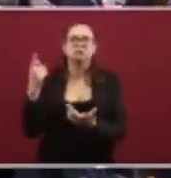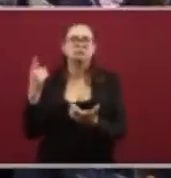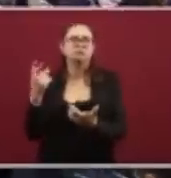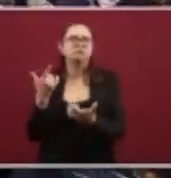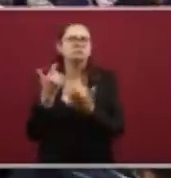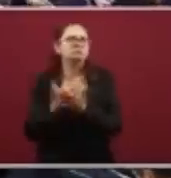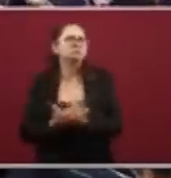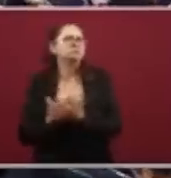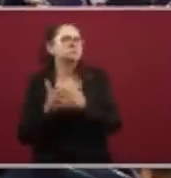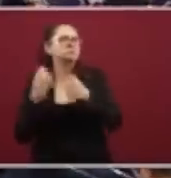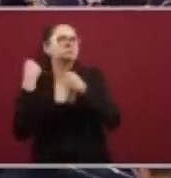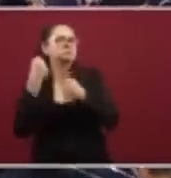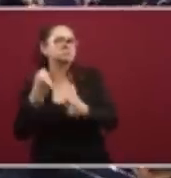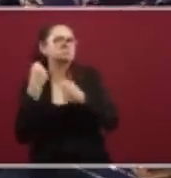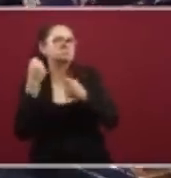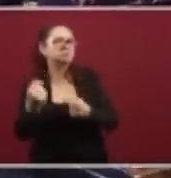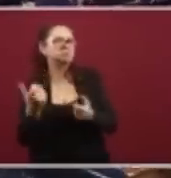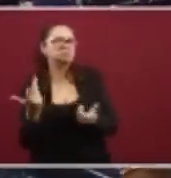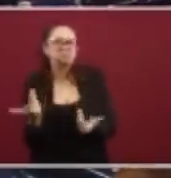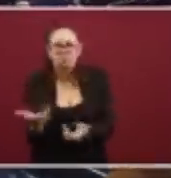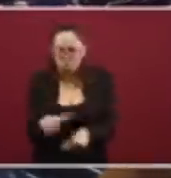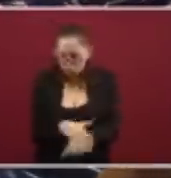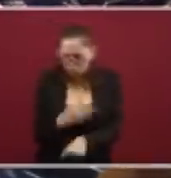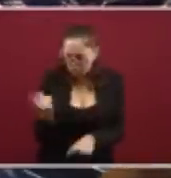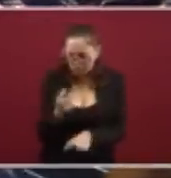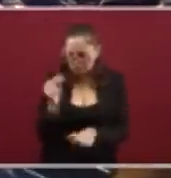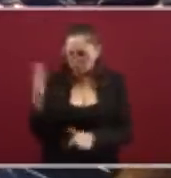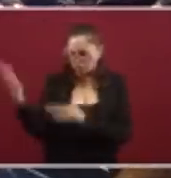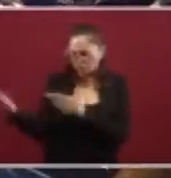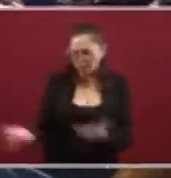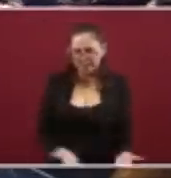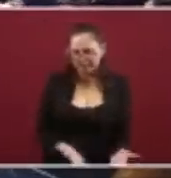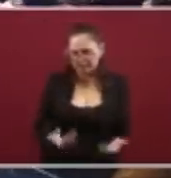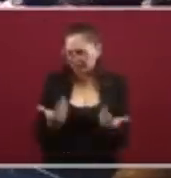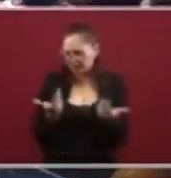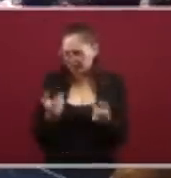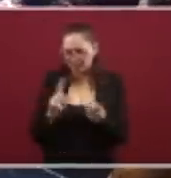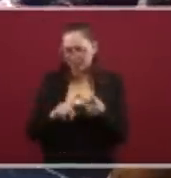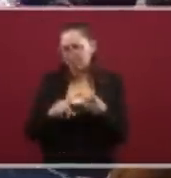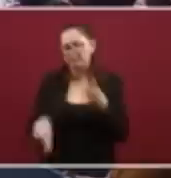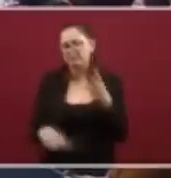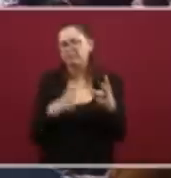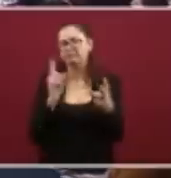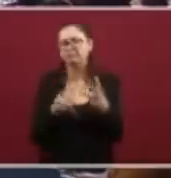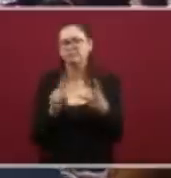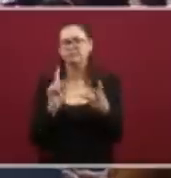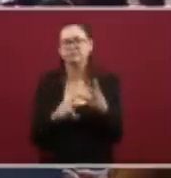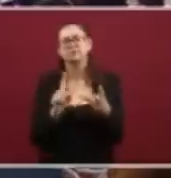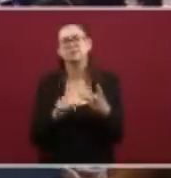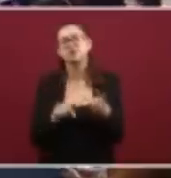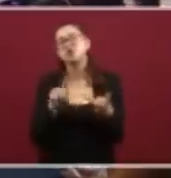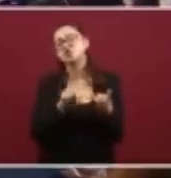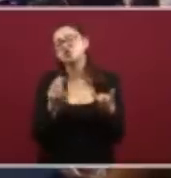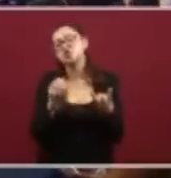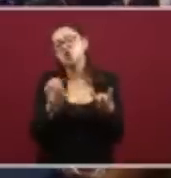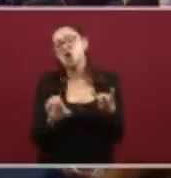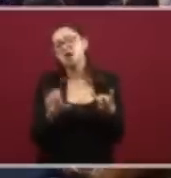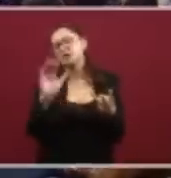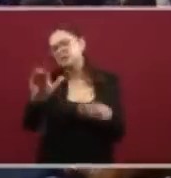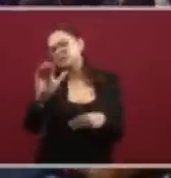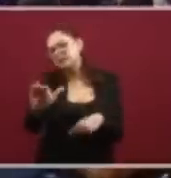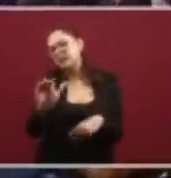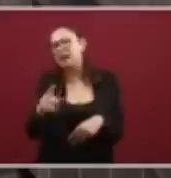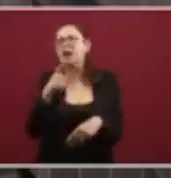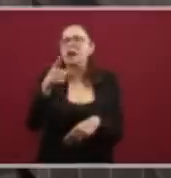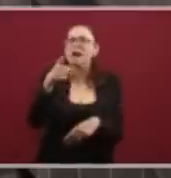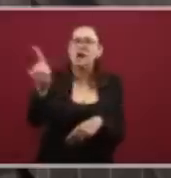la tercera para psoe que nos diga quién es el que dio la orden de hacer esta denuncia